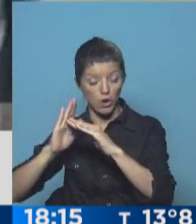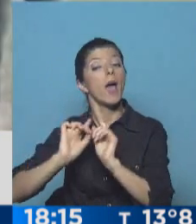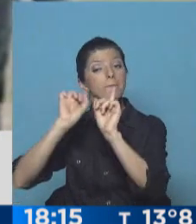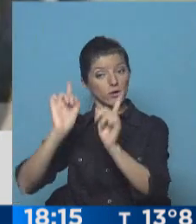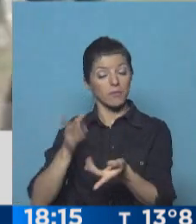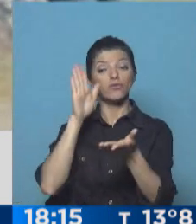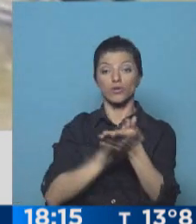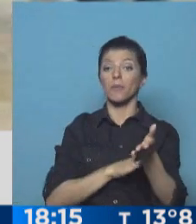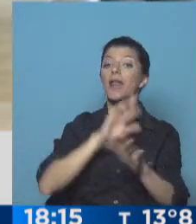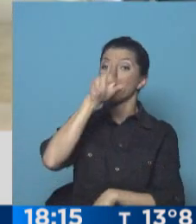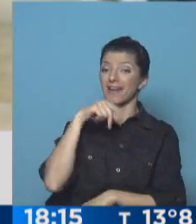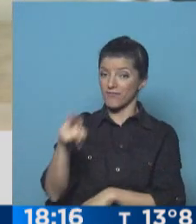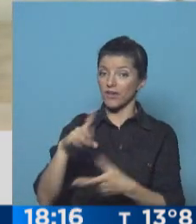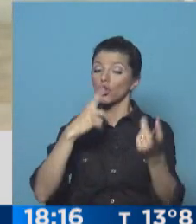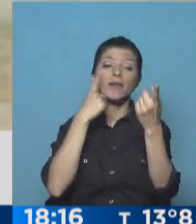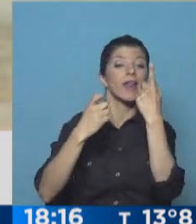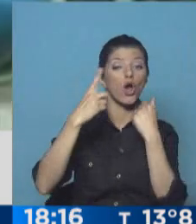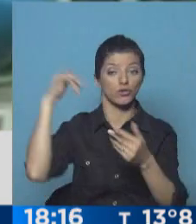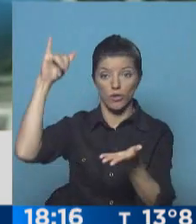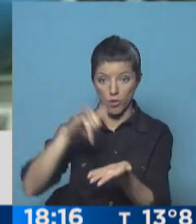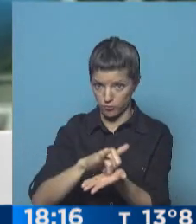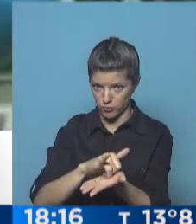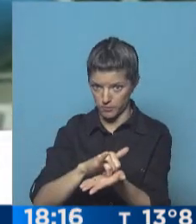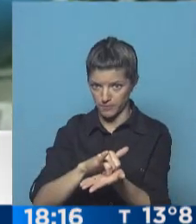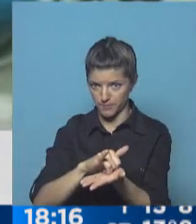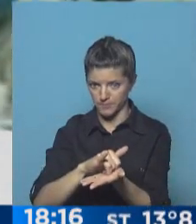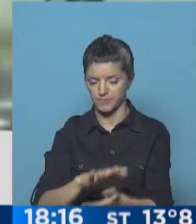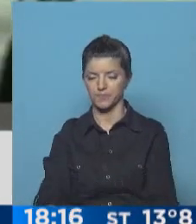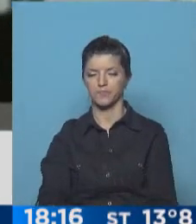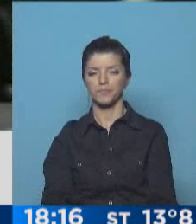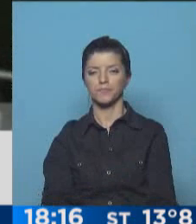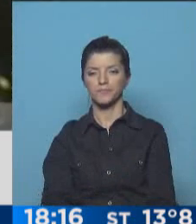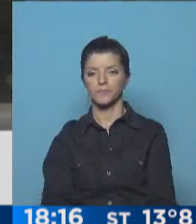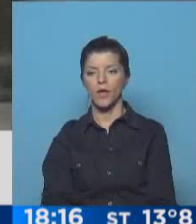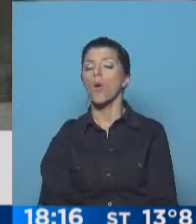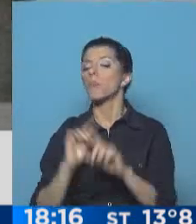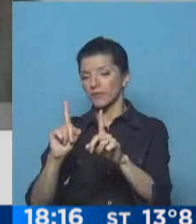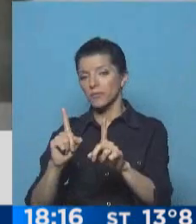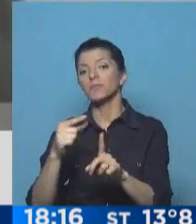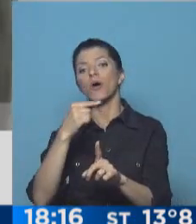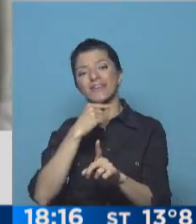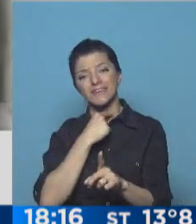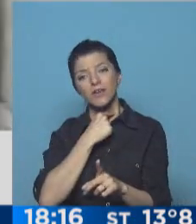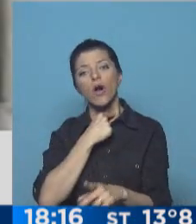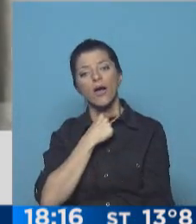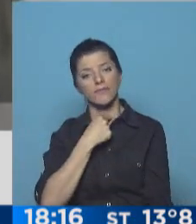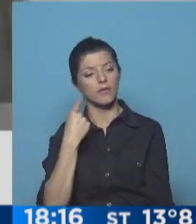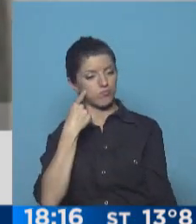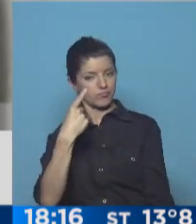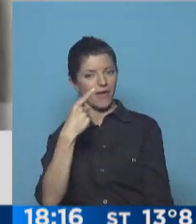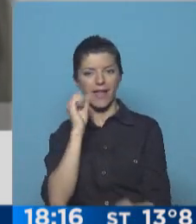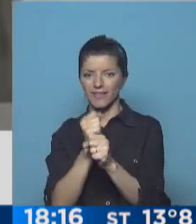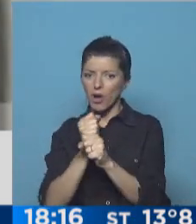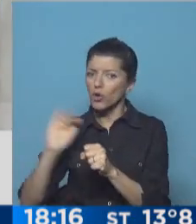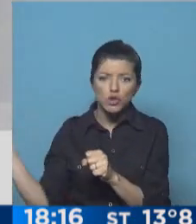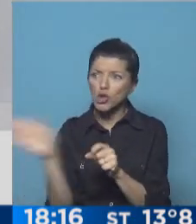la planificación aeroportuaria y de la regulación de la concesión. En ese sentido, quería reconocer el trabajo de todos los que